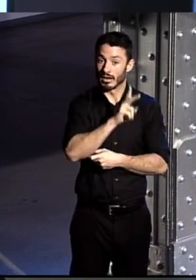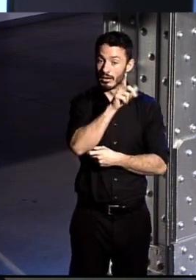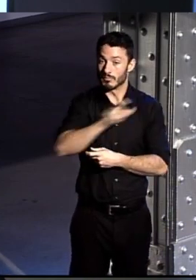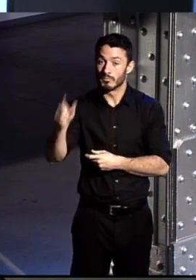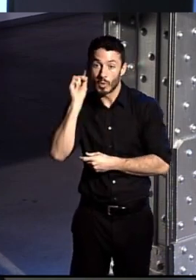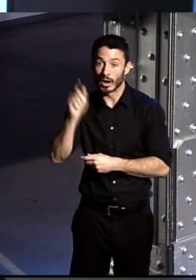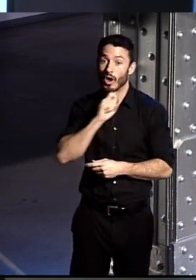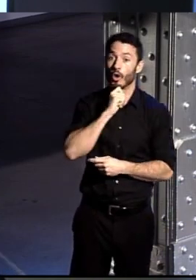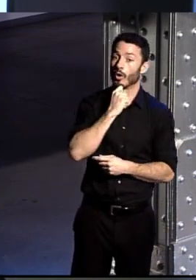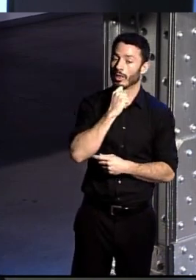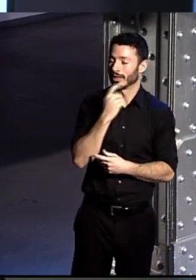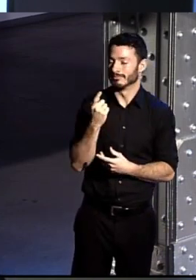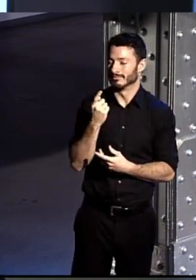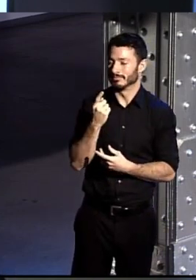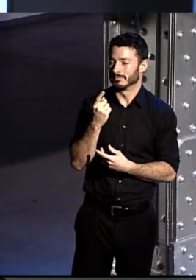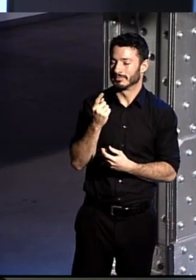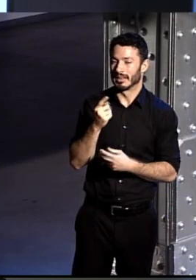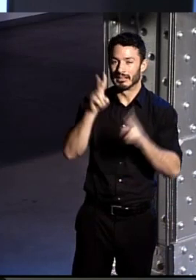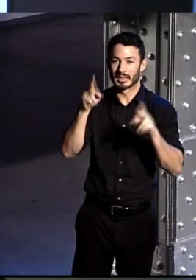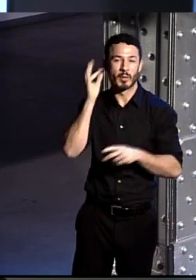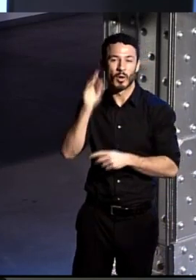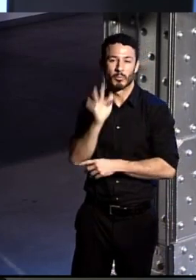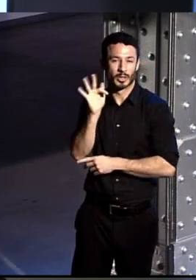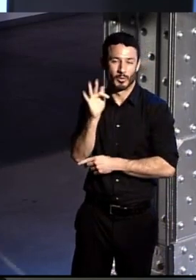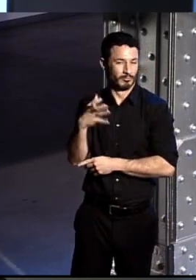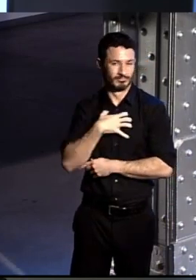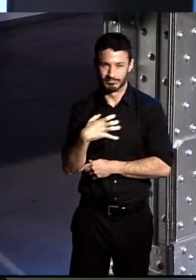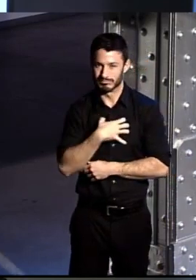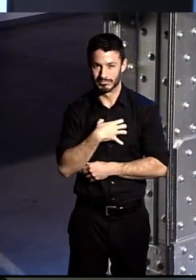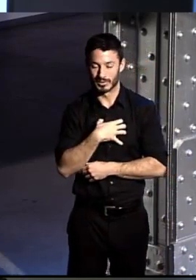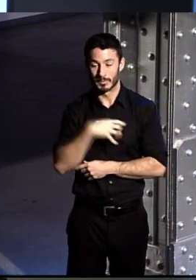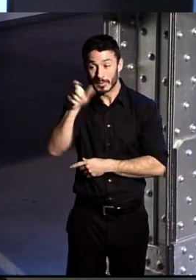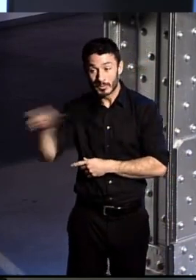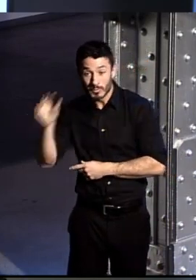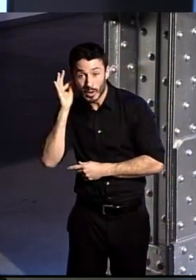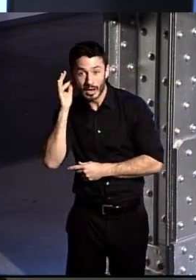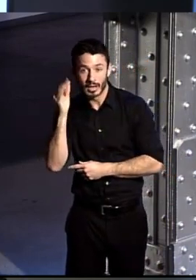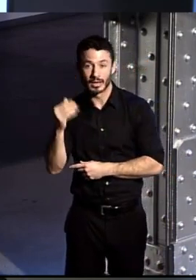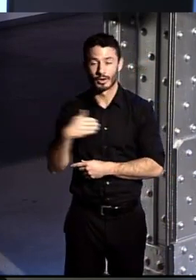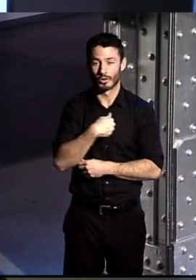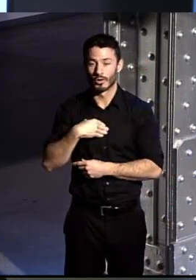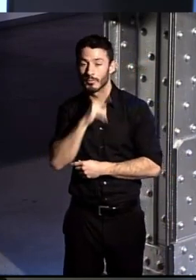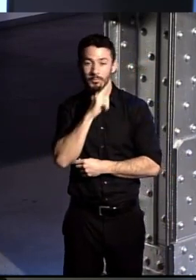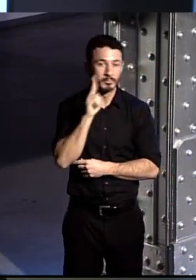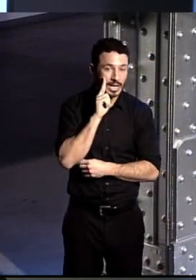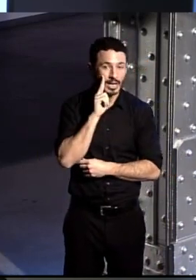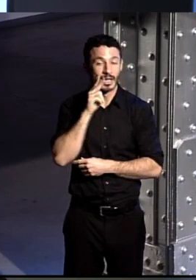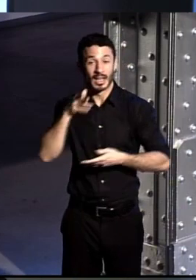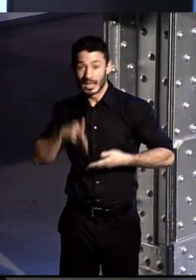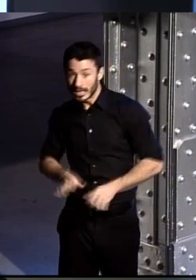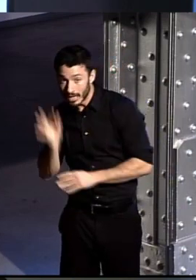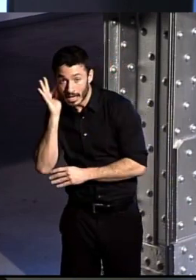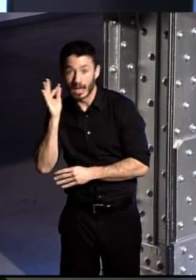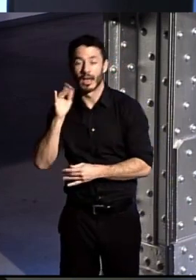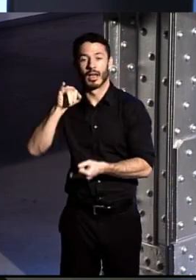positiva, como lo hace Verne. Estas mujeres representan papeles de madre, de hijas, de esposas. Normalmente